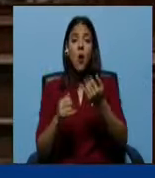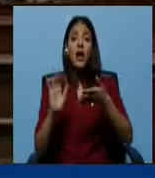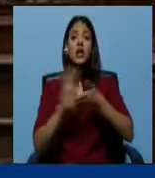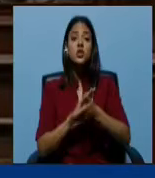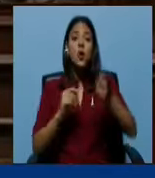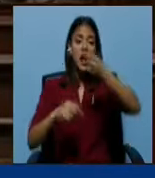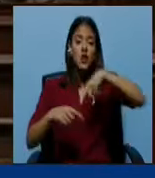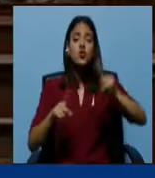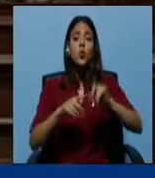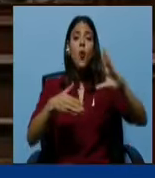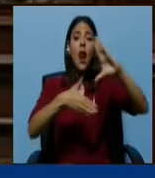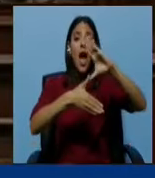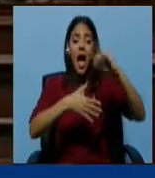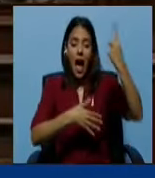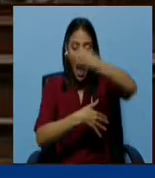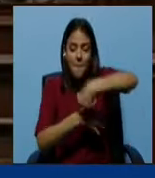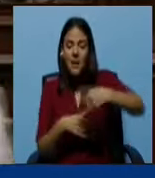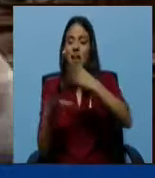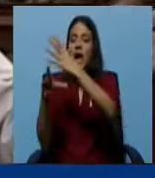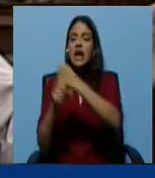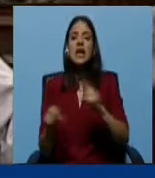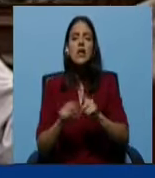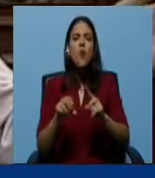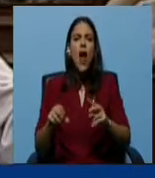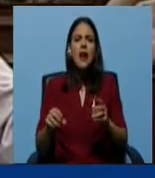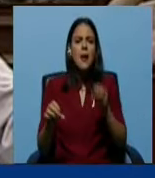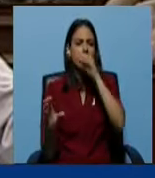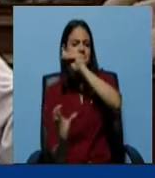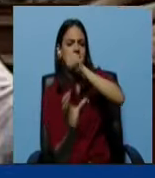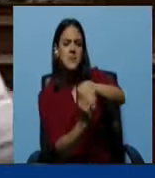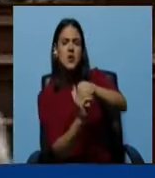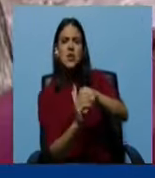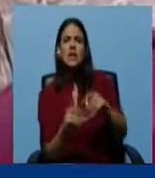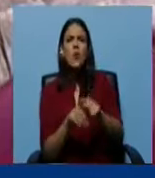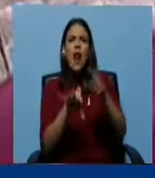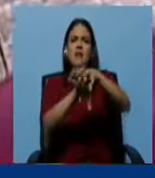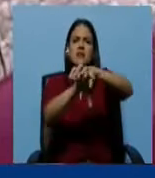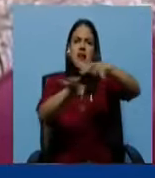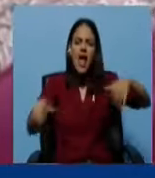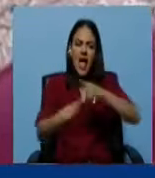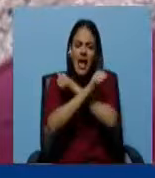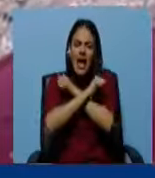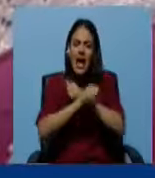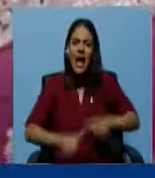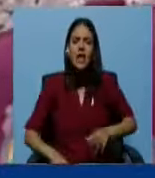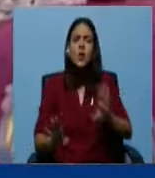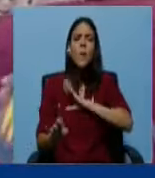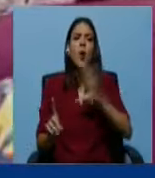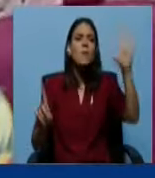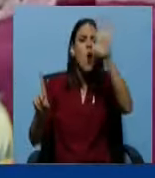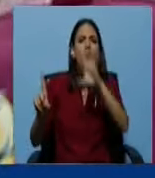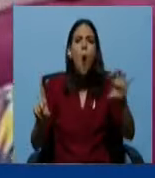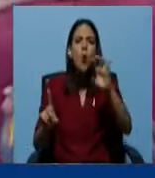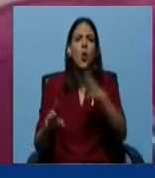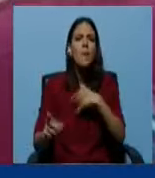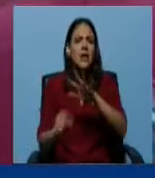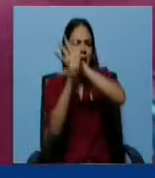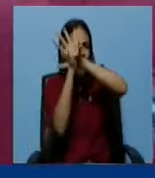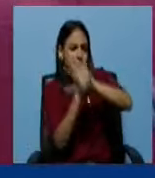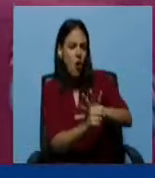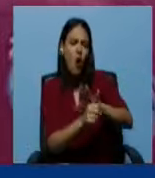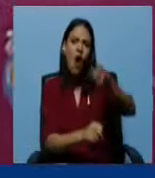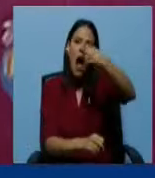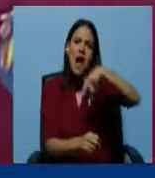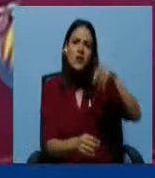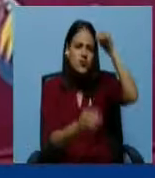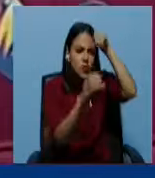una violación de 1000 ejércitos de la Europa colonialista y